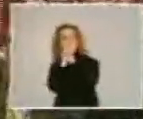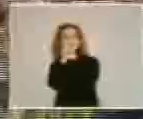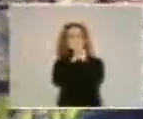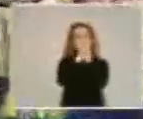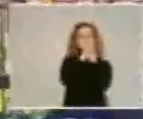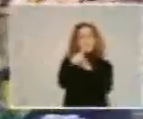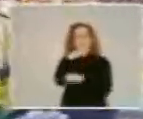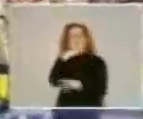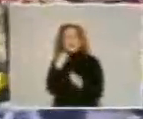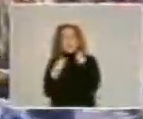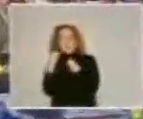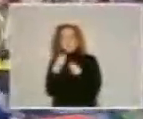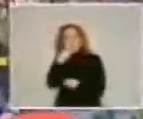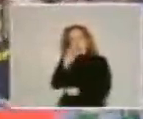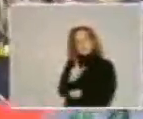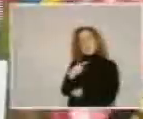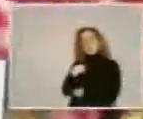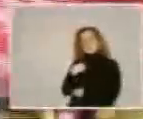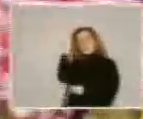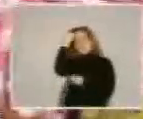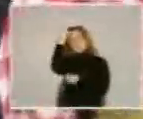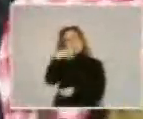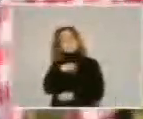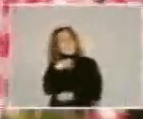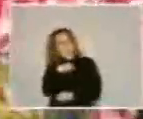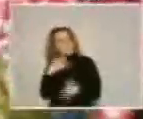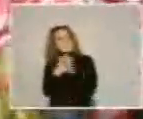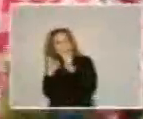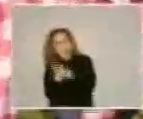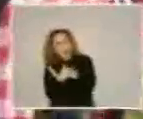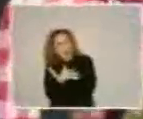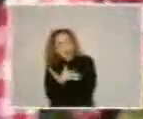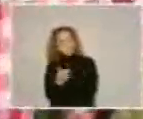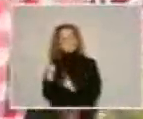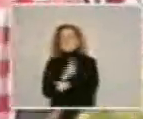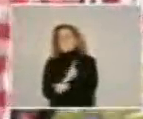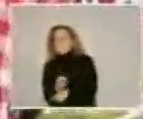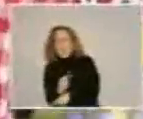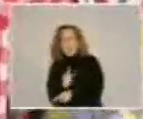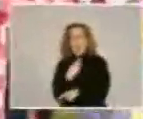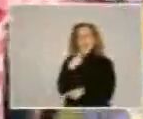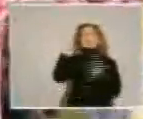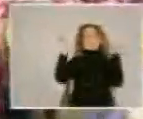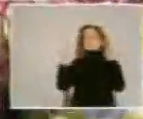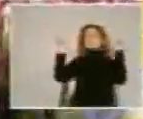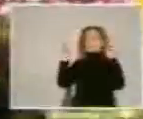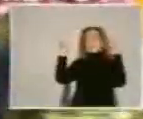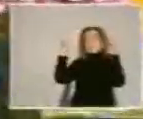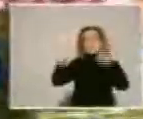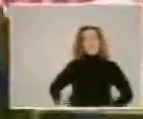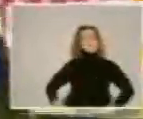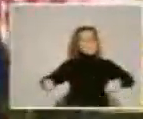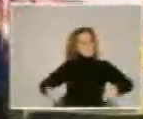Estamos haciendo retahíla a ver si son ustedes capaces de explicar rápidamente el caso conocido como